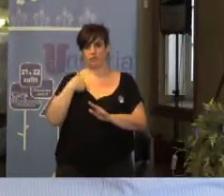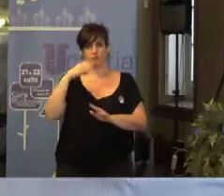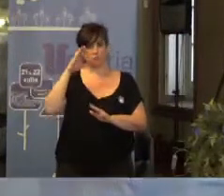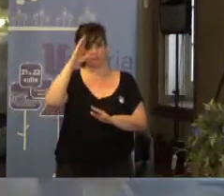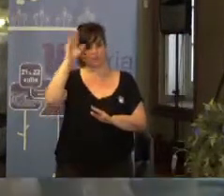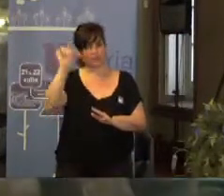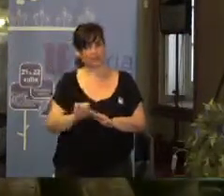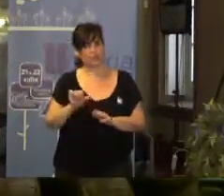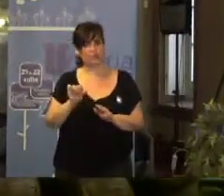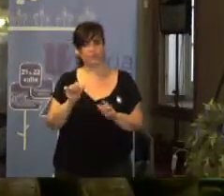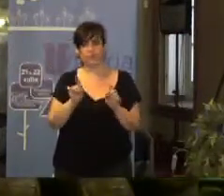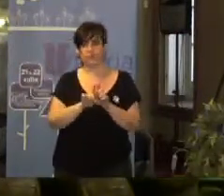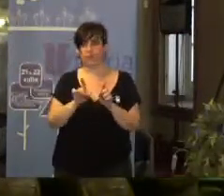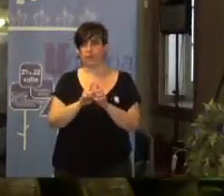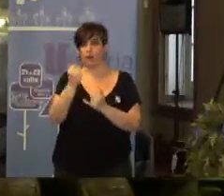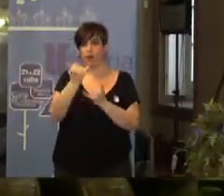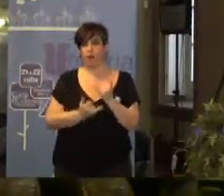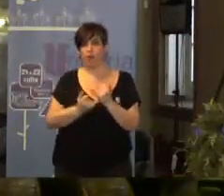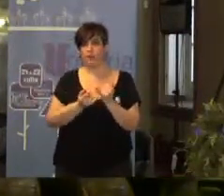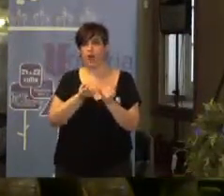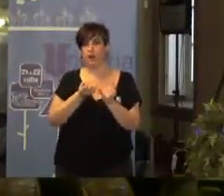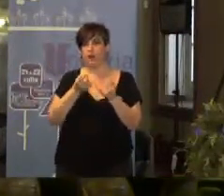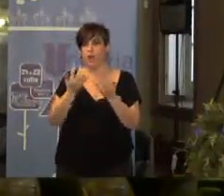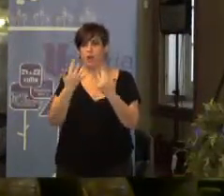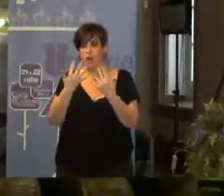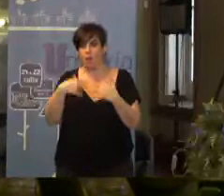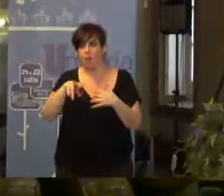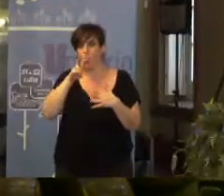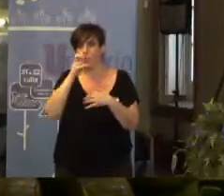forestal apoiarse os eucaliptos, entón é que quero dicir que cada día